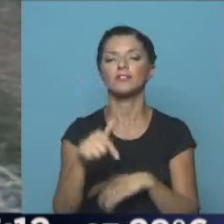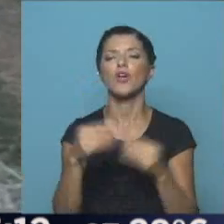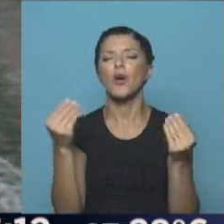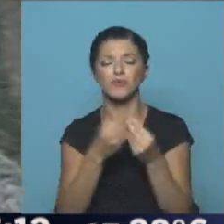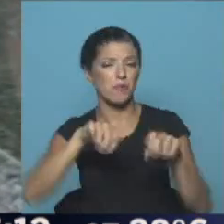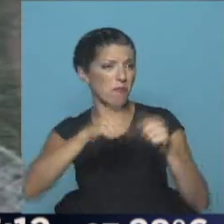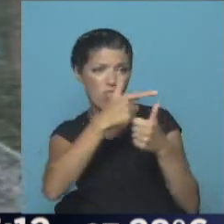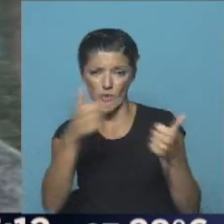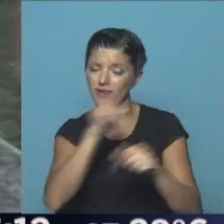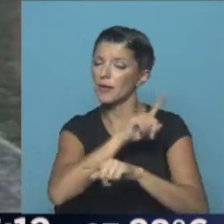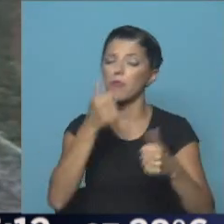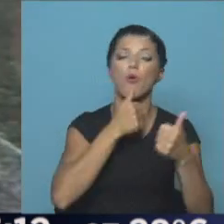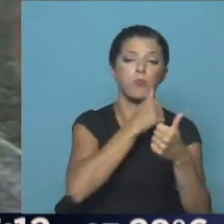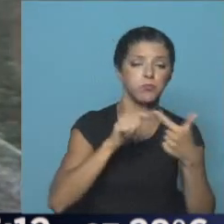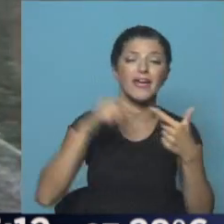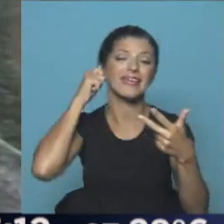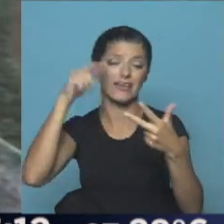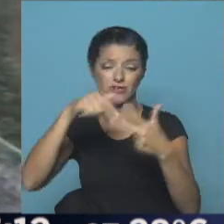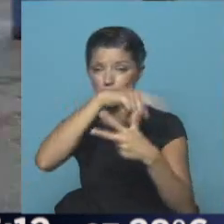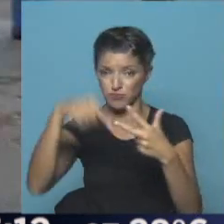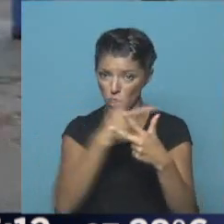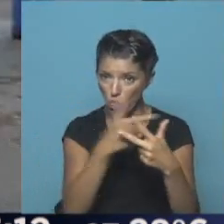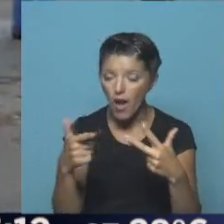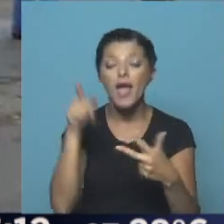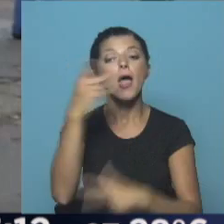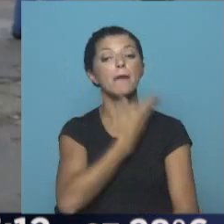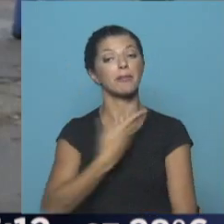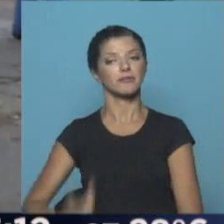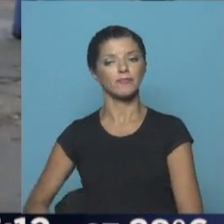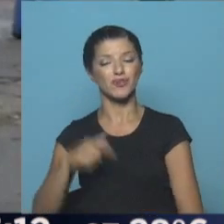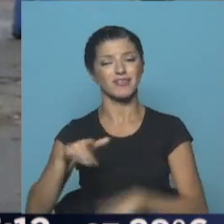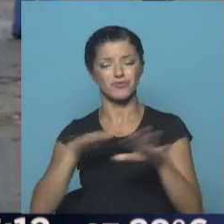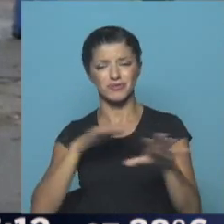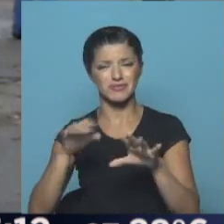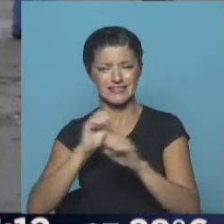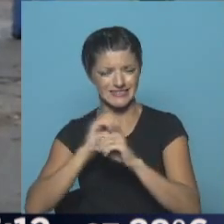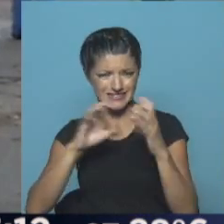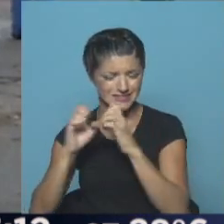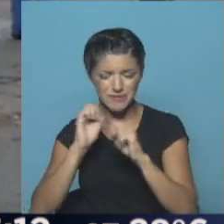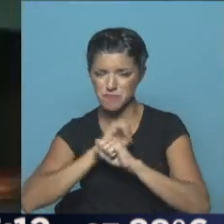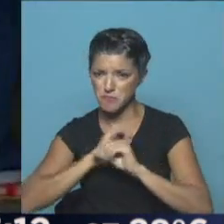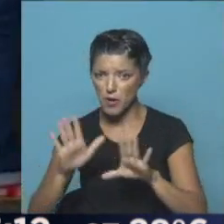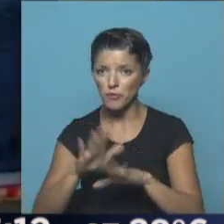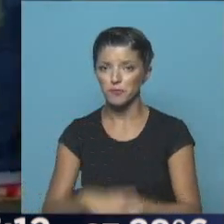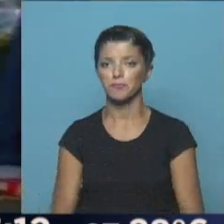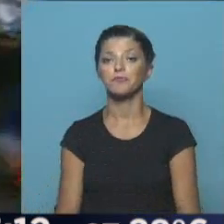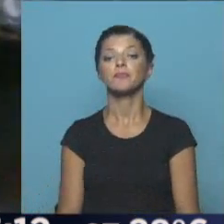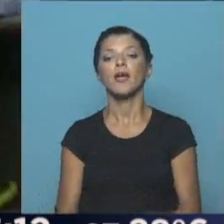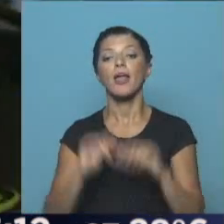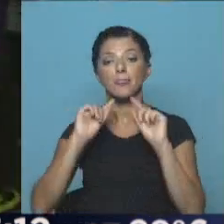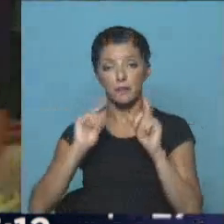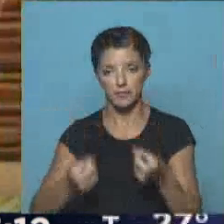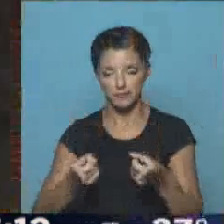pan, remedios y gasolina, el gobierno de Nicolás Maduro afronta uno de sus peores momentos. Y también cuando